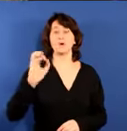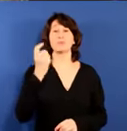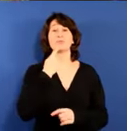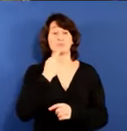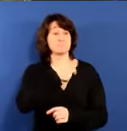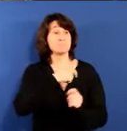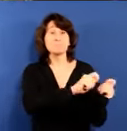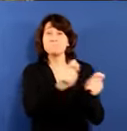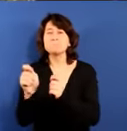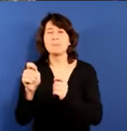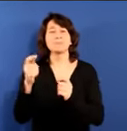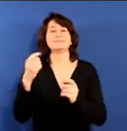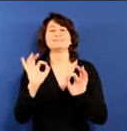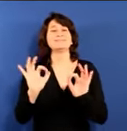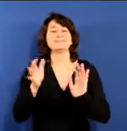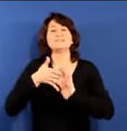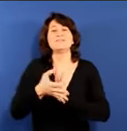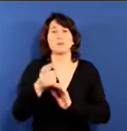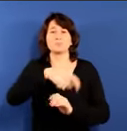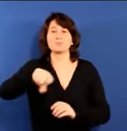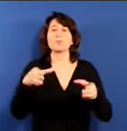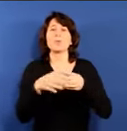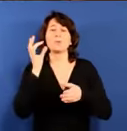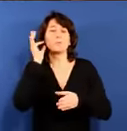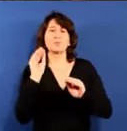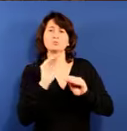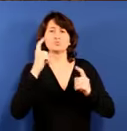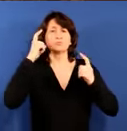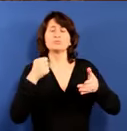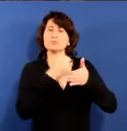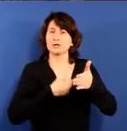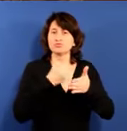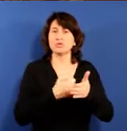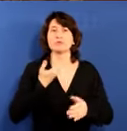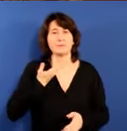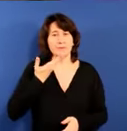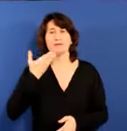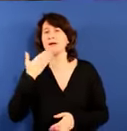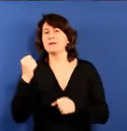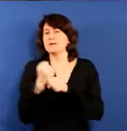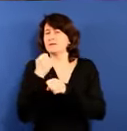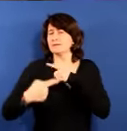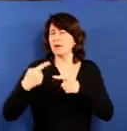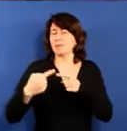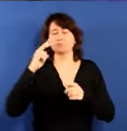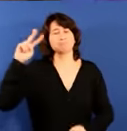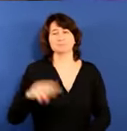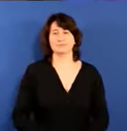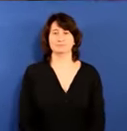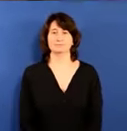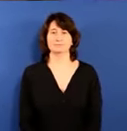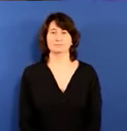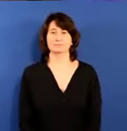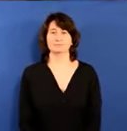que las mujeres han sido quienes desde su empoderamiento se han dirigido a la sociedad mostrando su valor y reclamando su